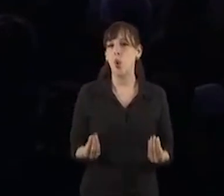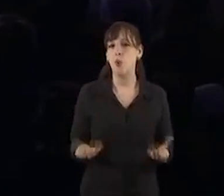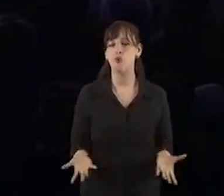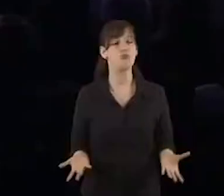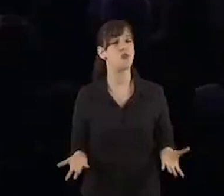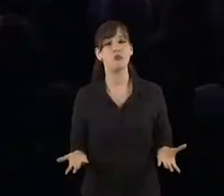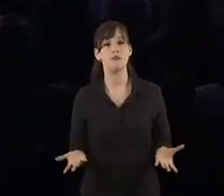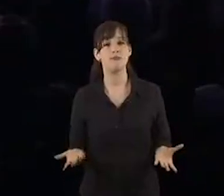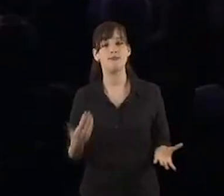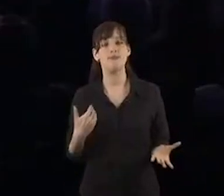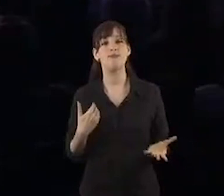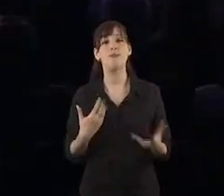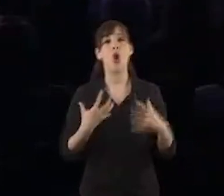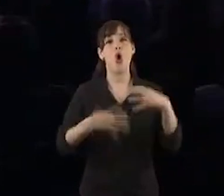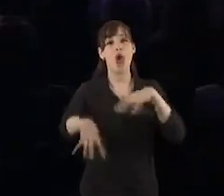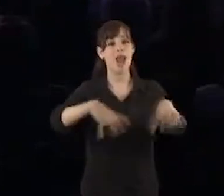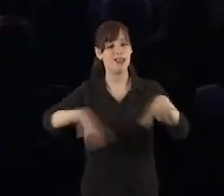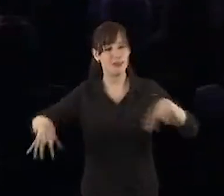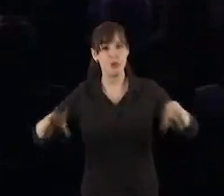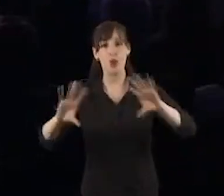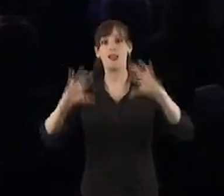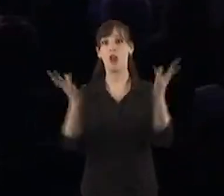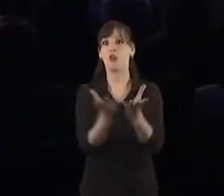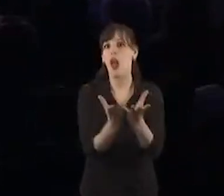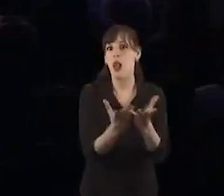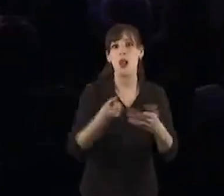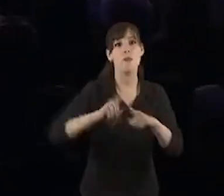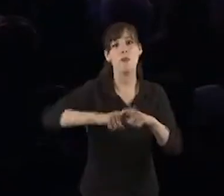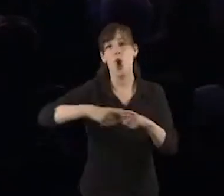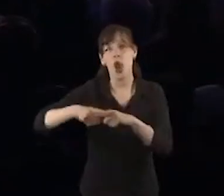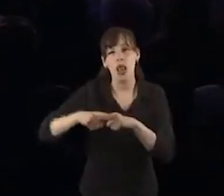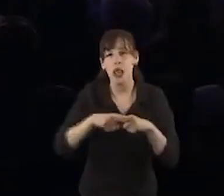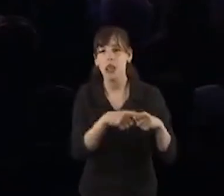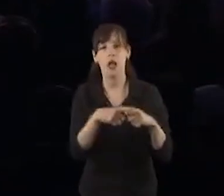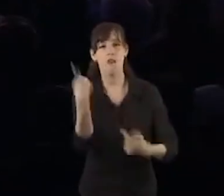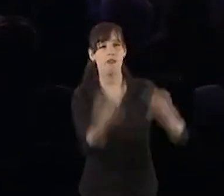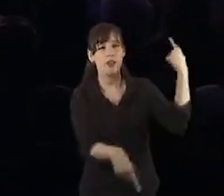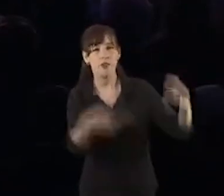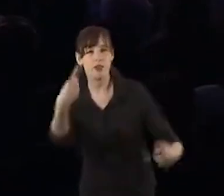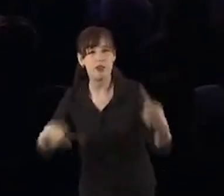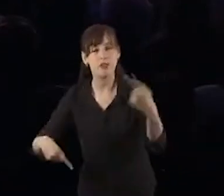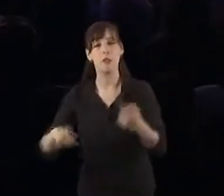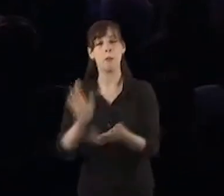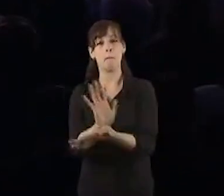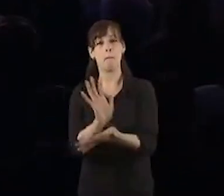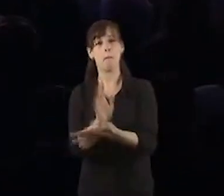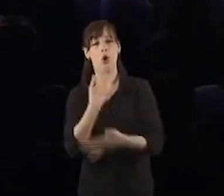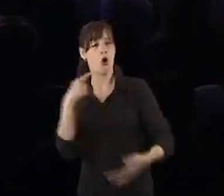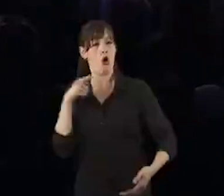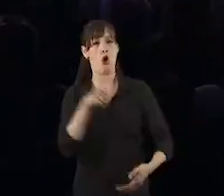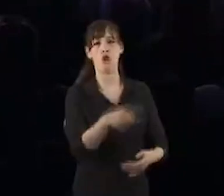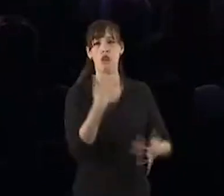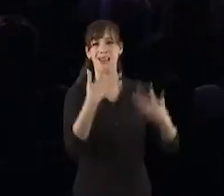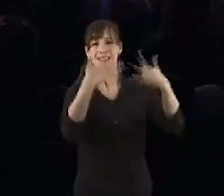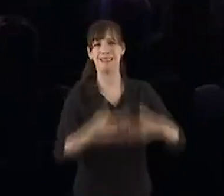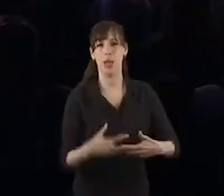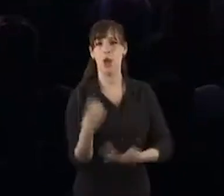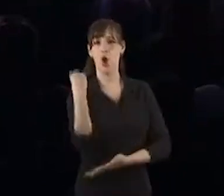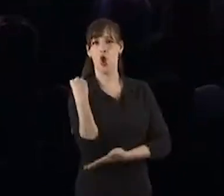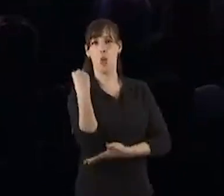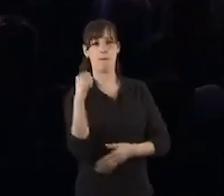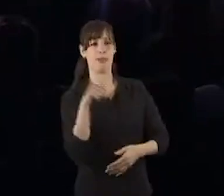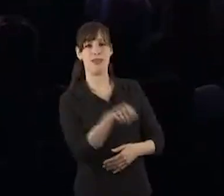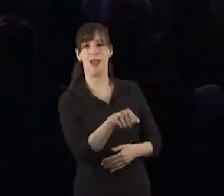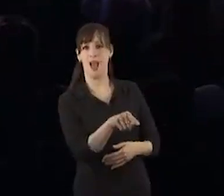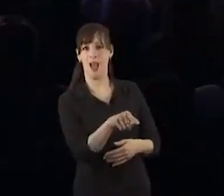academia, los organismos internacionales, la política y la teoría económica se demonice un sistema económico que no solo ha sacado de la pobreza